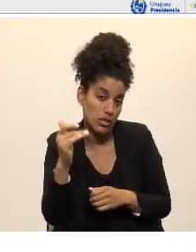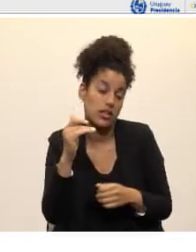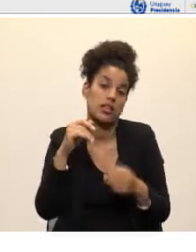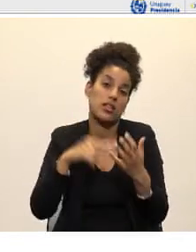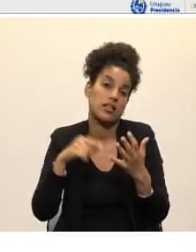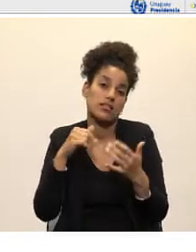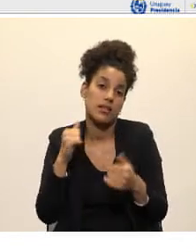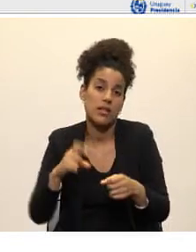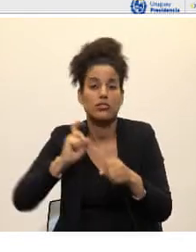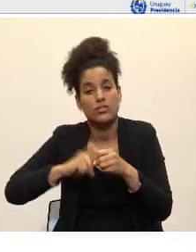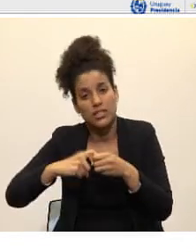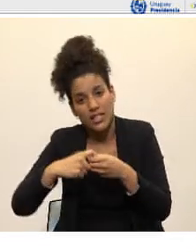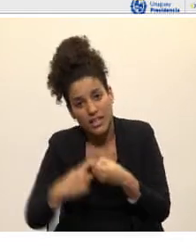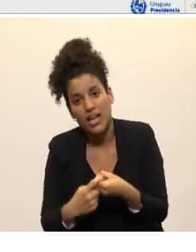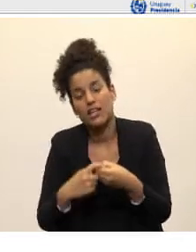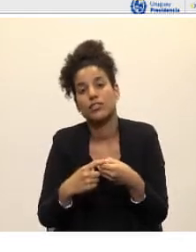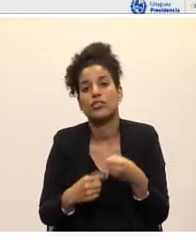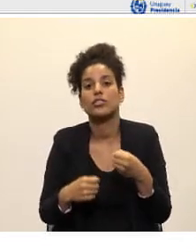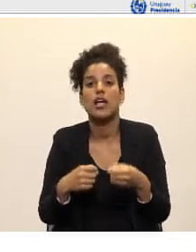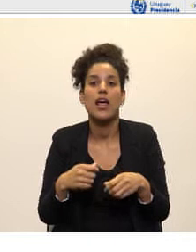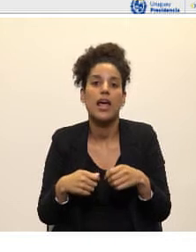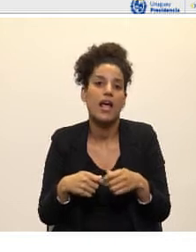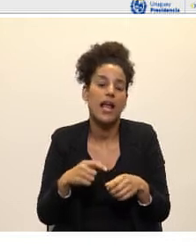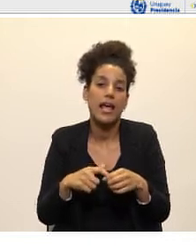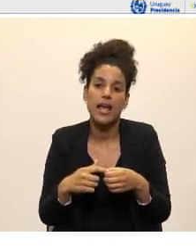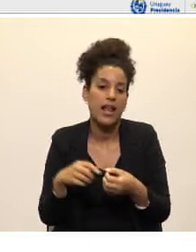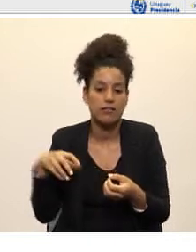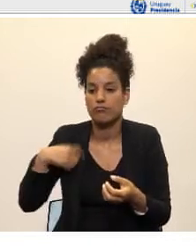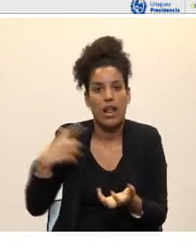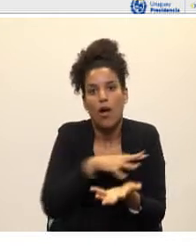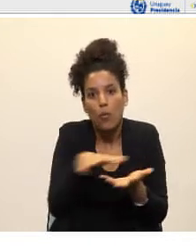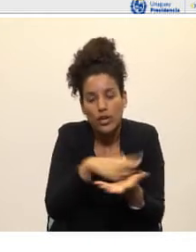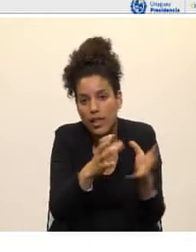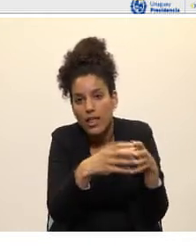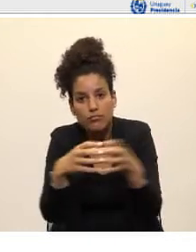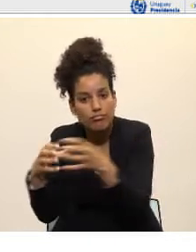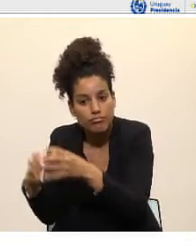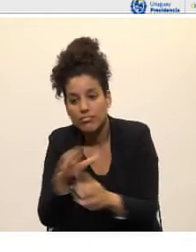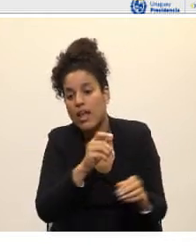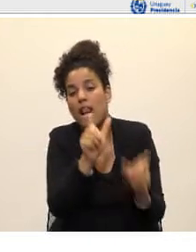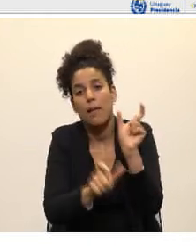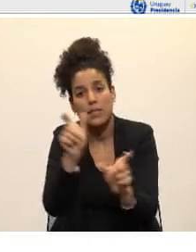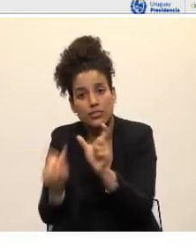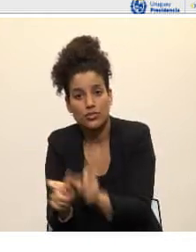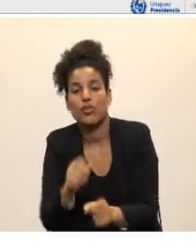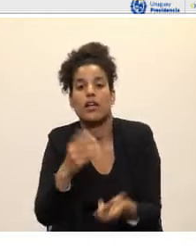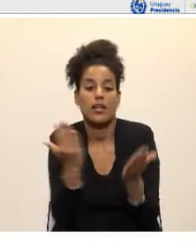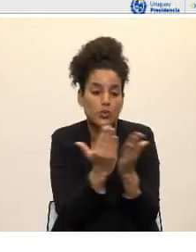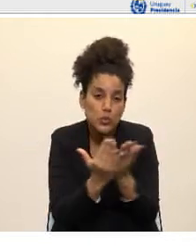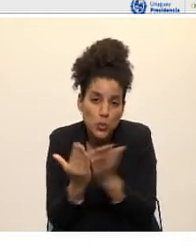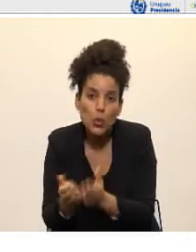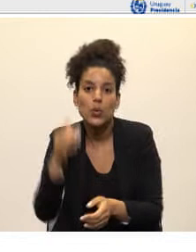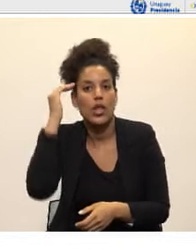los sindicatos, las administraciones educativas, las comunidades, los estudiantes, los docentes.